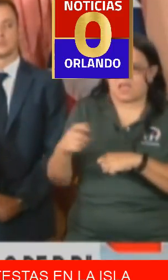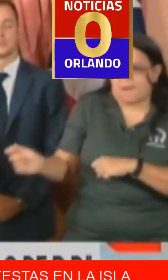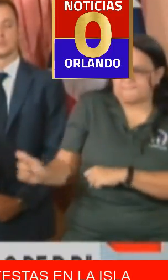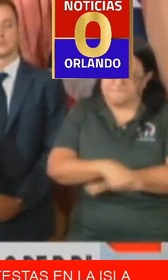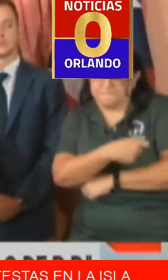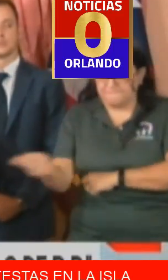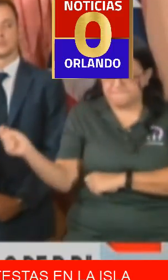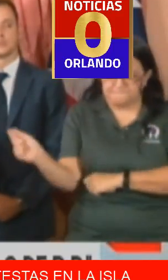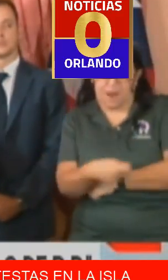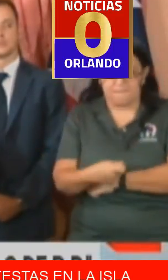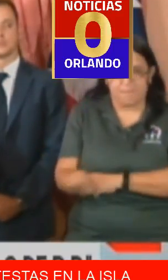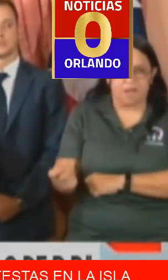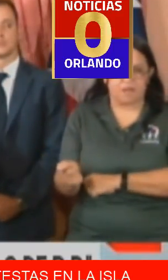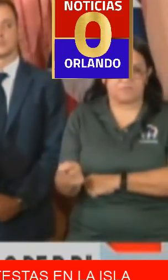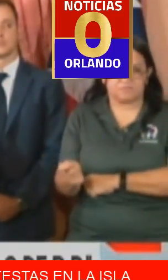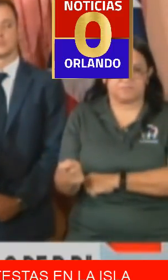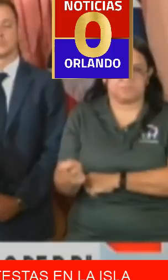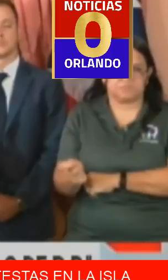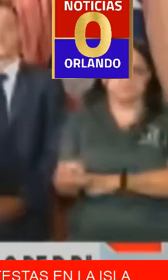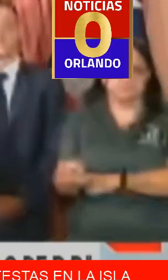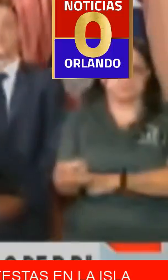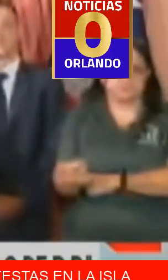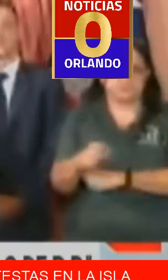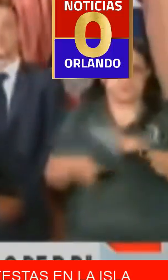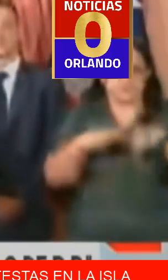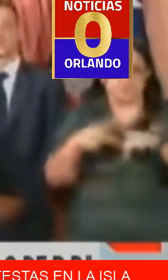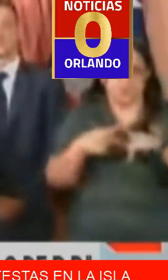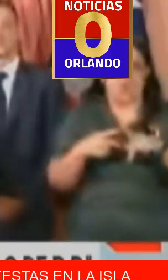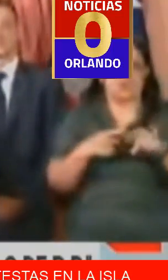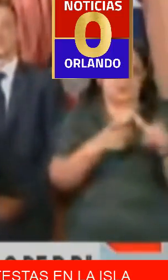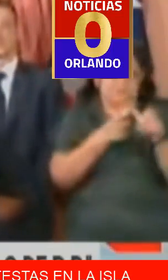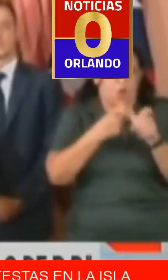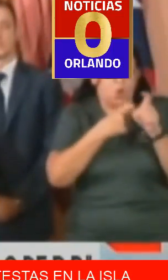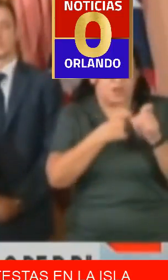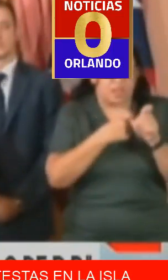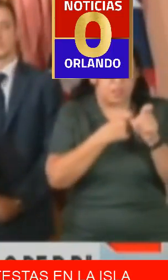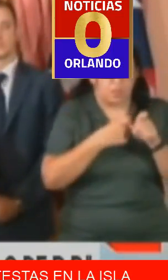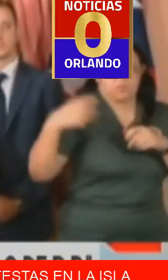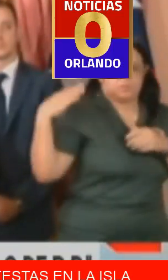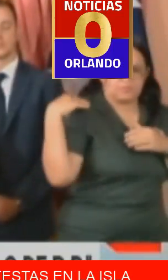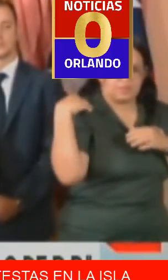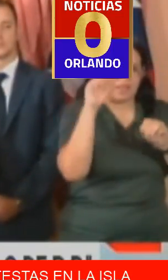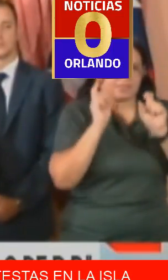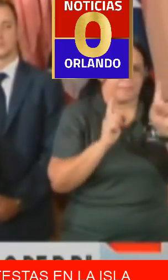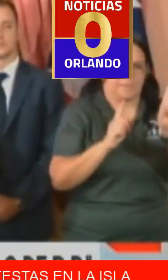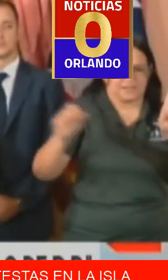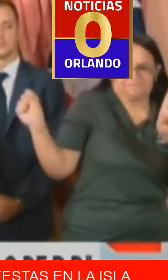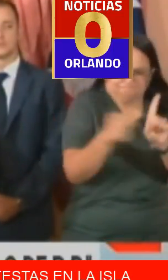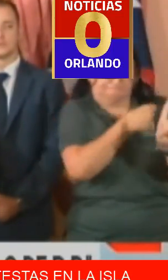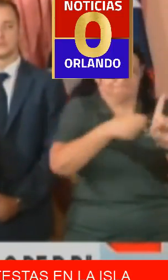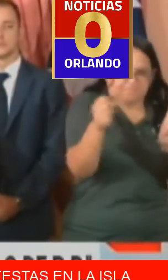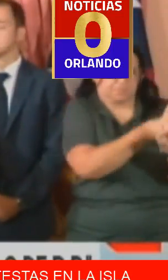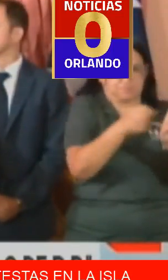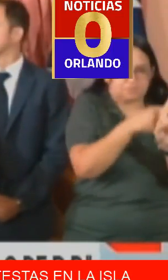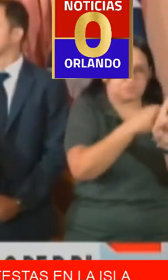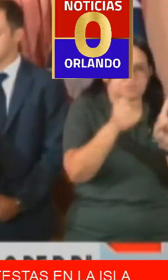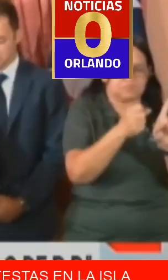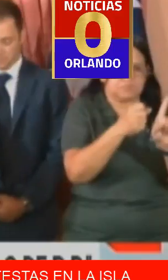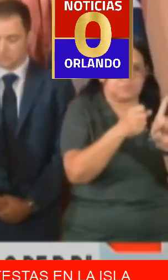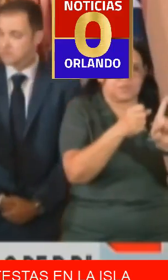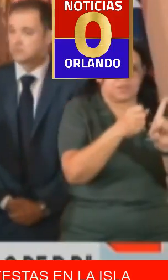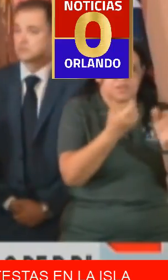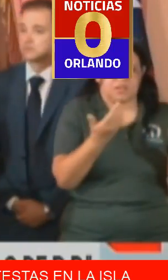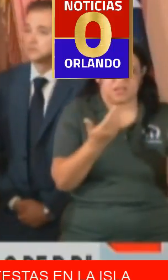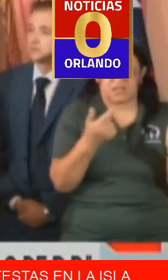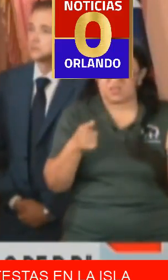policía marcaría algunas personas. Y aún así los macanean. Eso no es un uso.